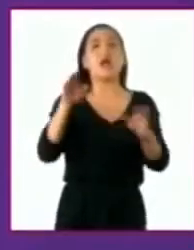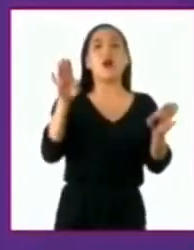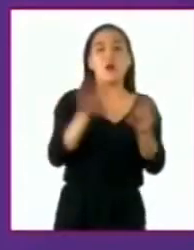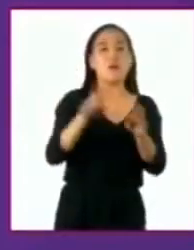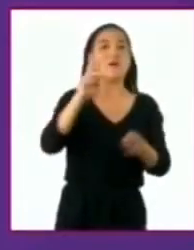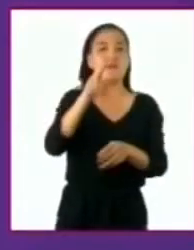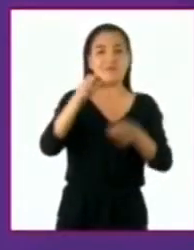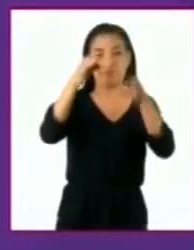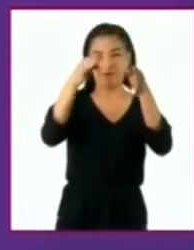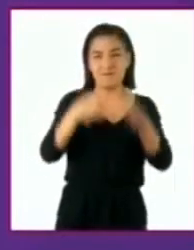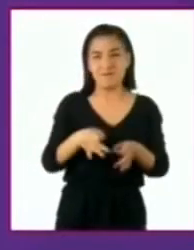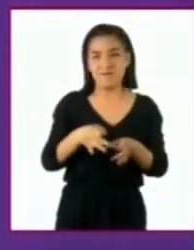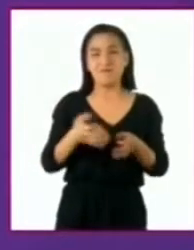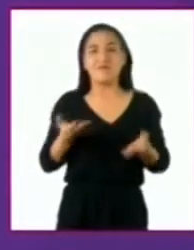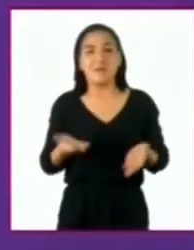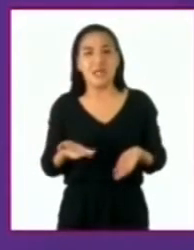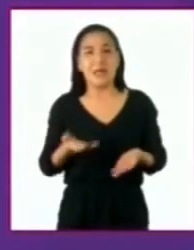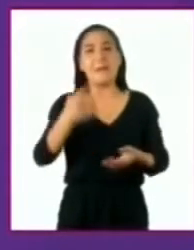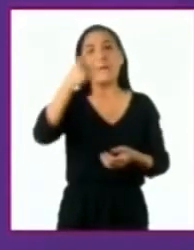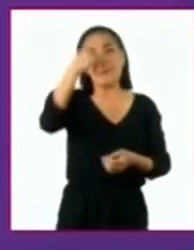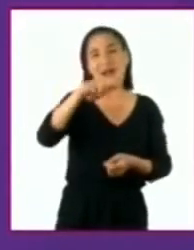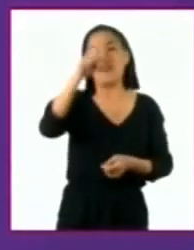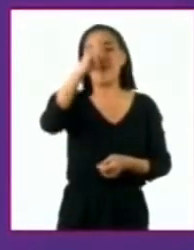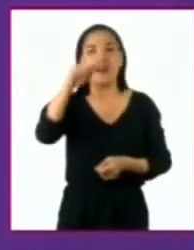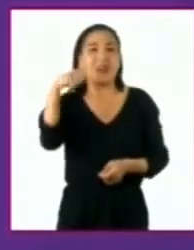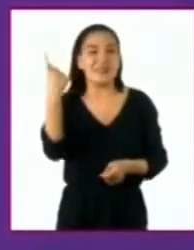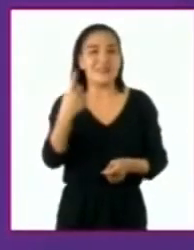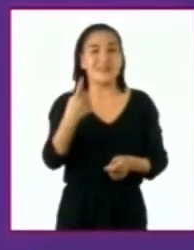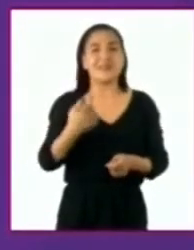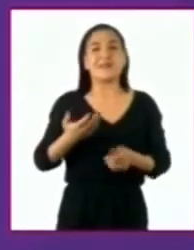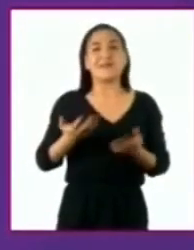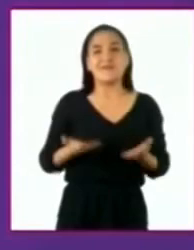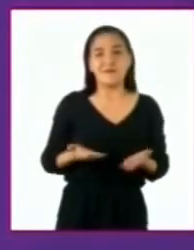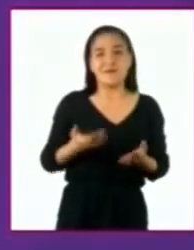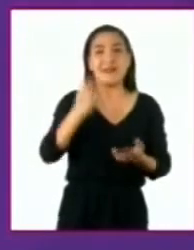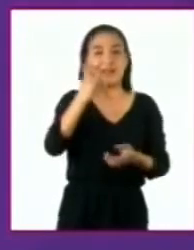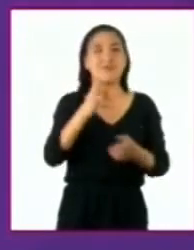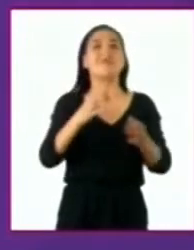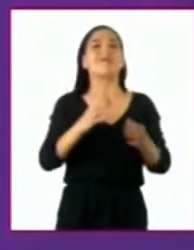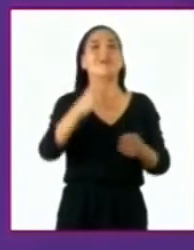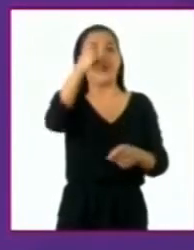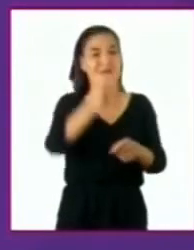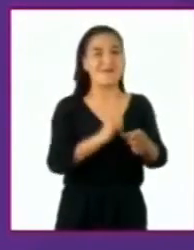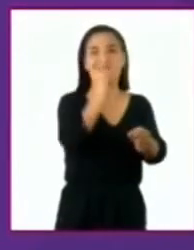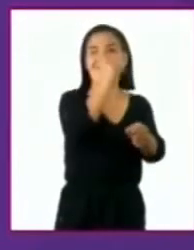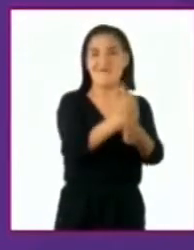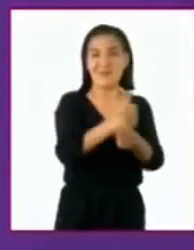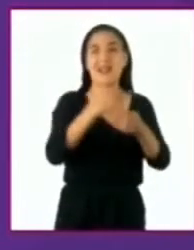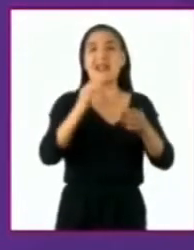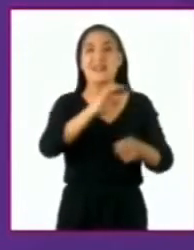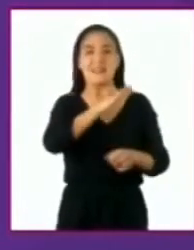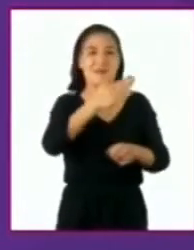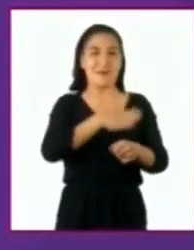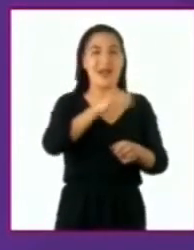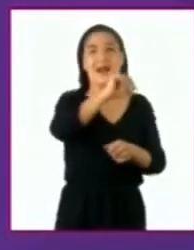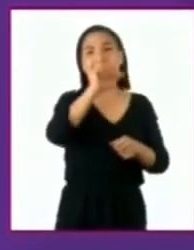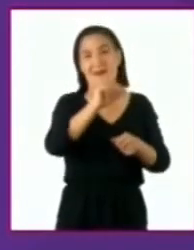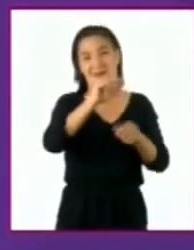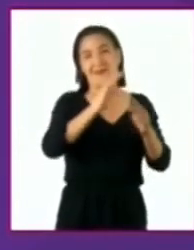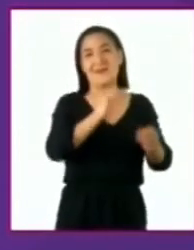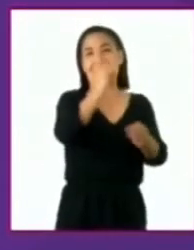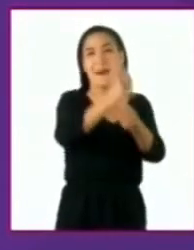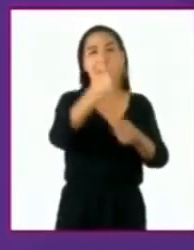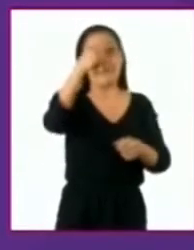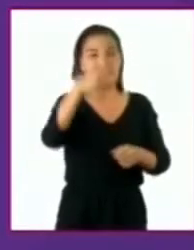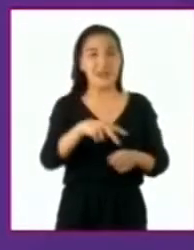hecho que facilitó en cierta medida la conquista. El sistema como tal no fue